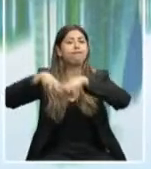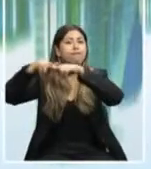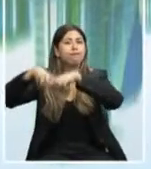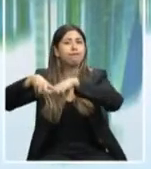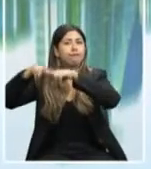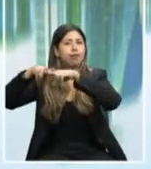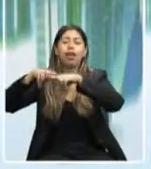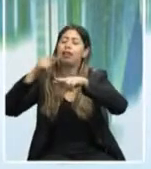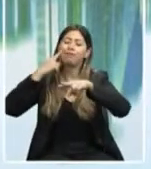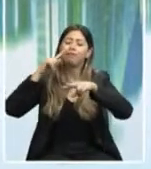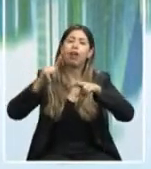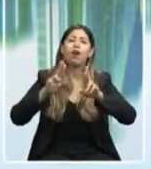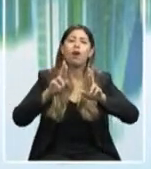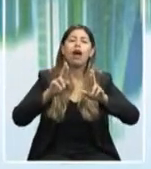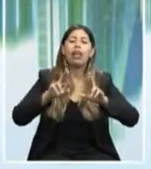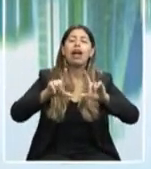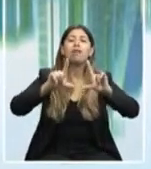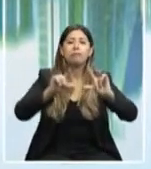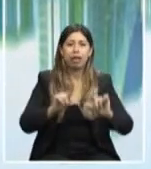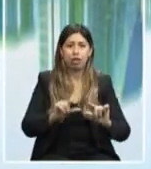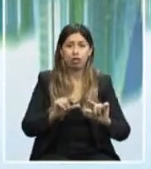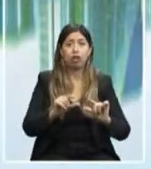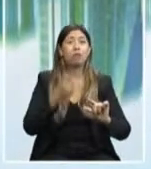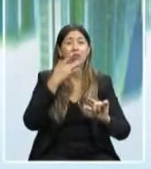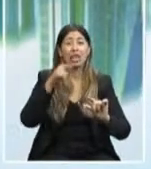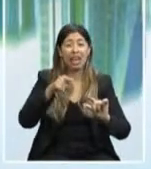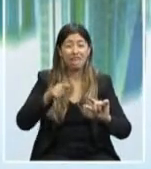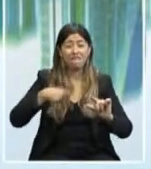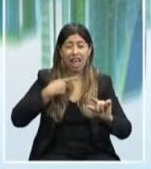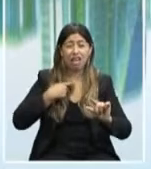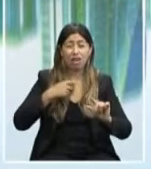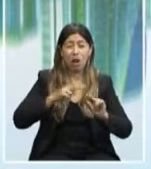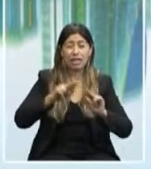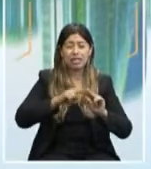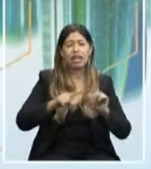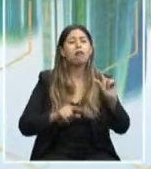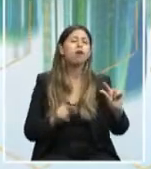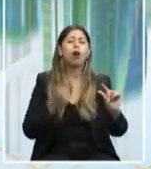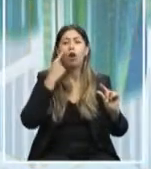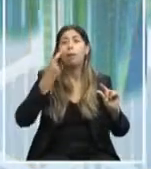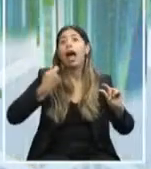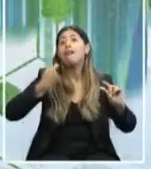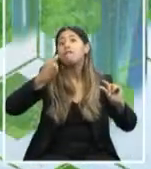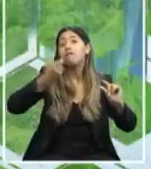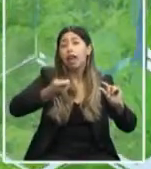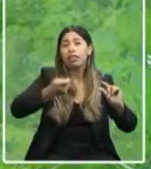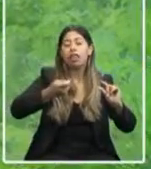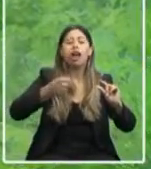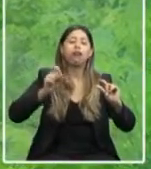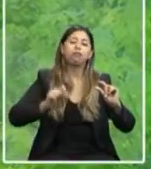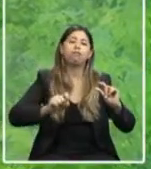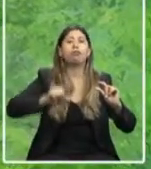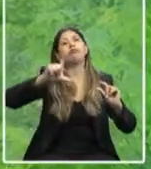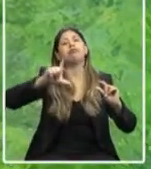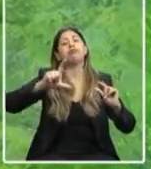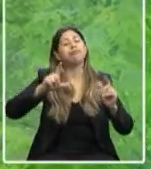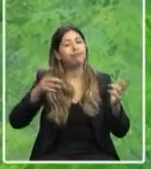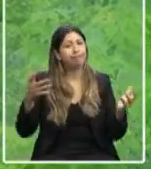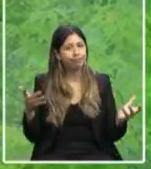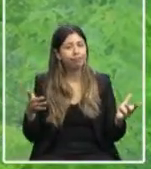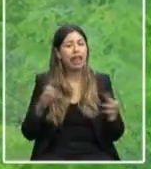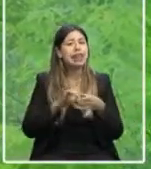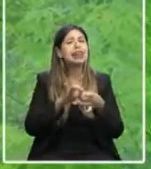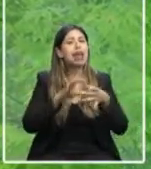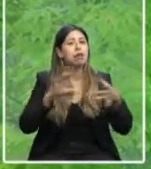los cuales se cobran. También el poder democratizarlos, el poder entender que una persona que quiere testearse